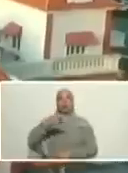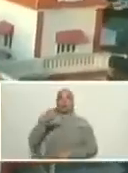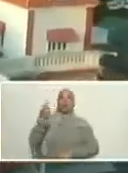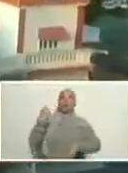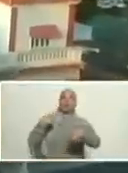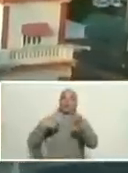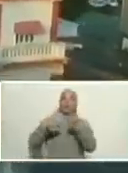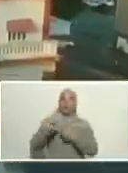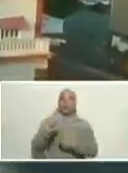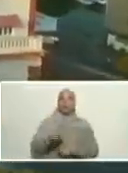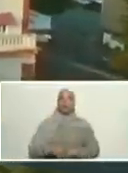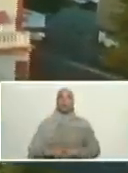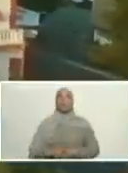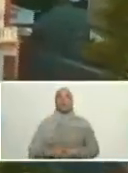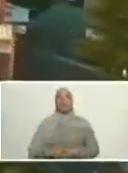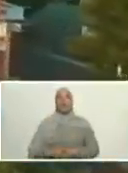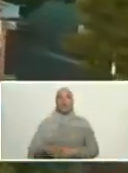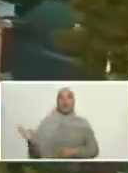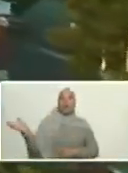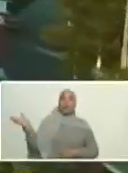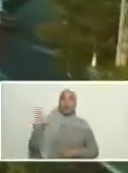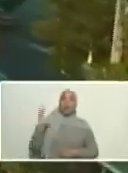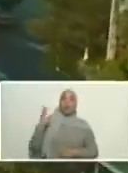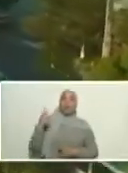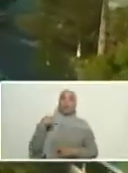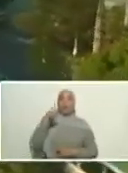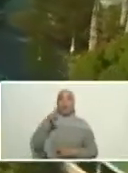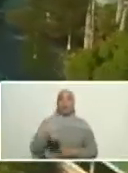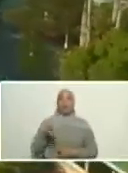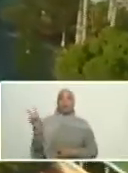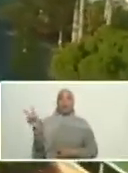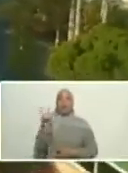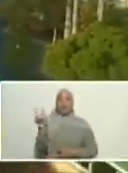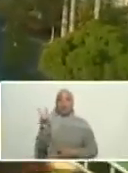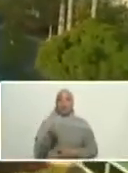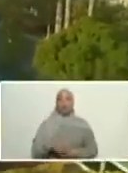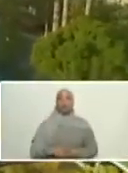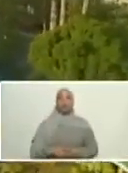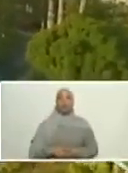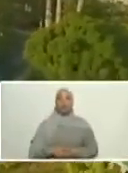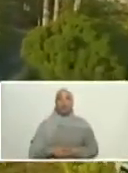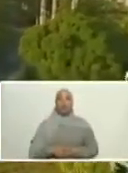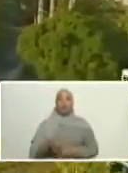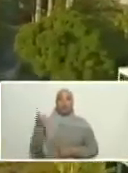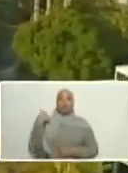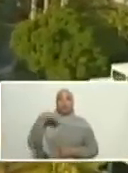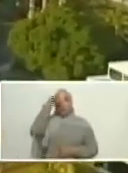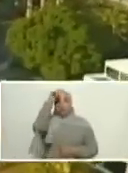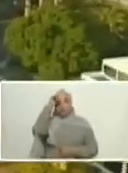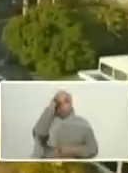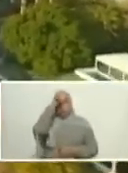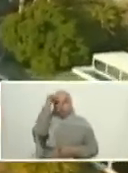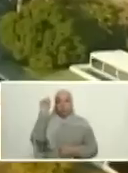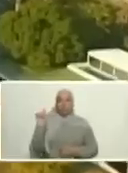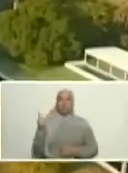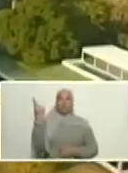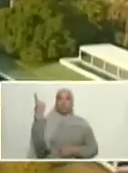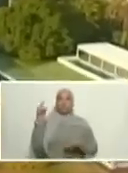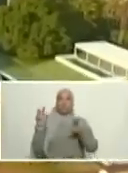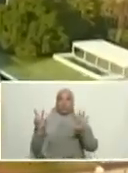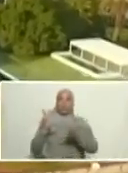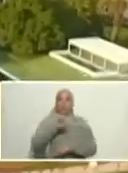comerciales entre Colombia y Venezuela, así como se dio el pasado domingo 1 de enero. Una